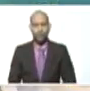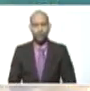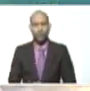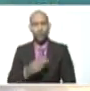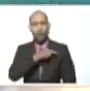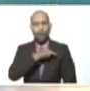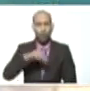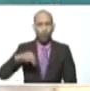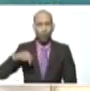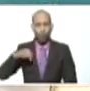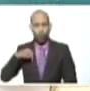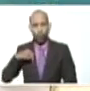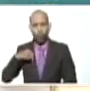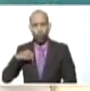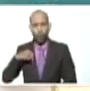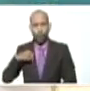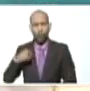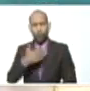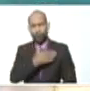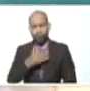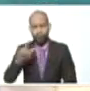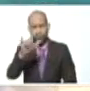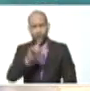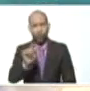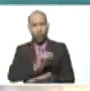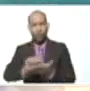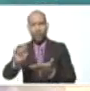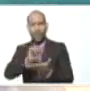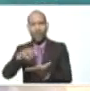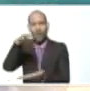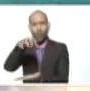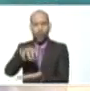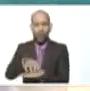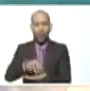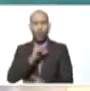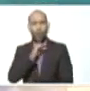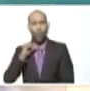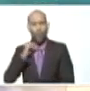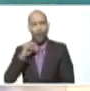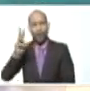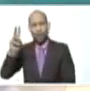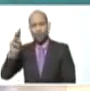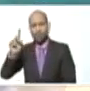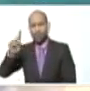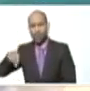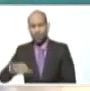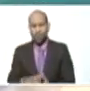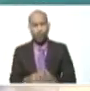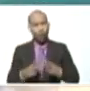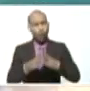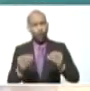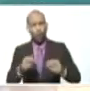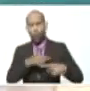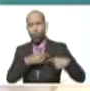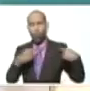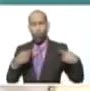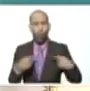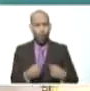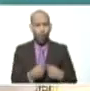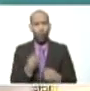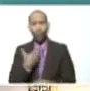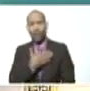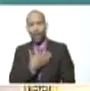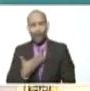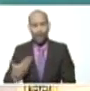Nuestro querido secretario de Estado, el cardenal Pietro Parolin, con todo su corazón habría